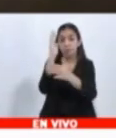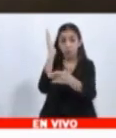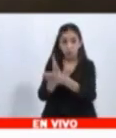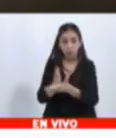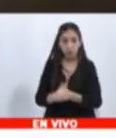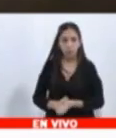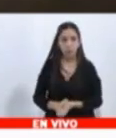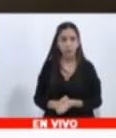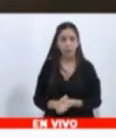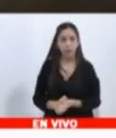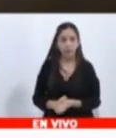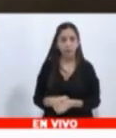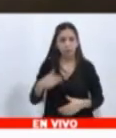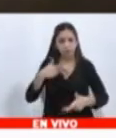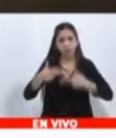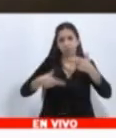Y para finalizar,